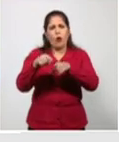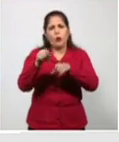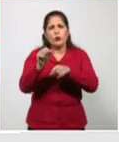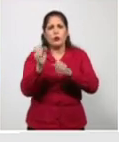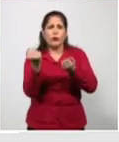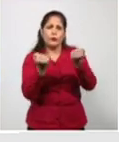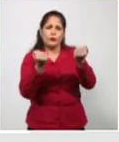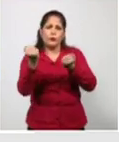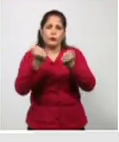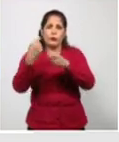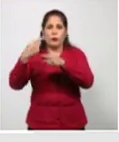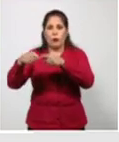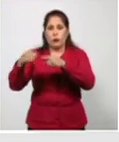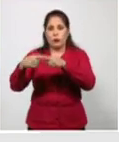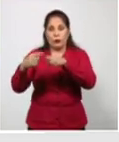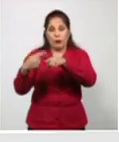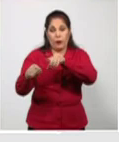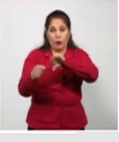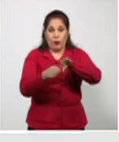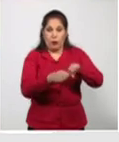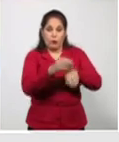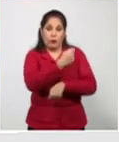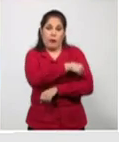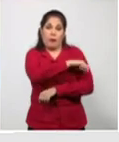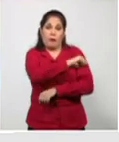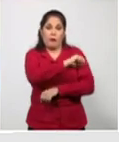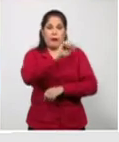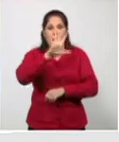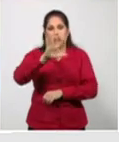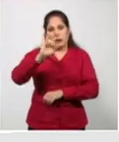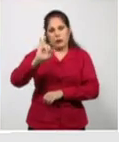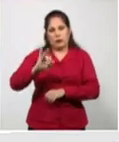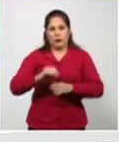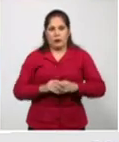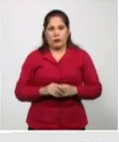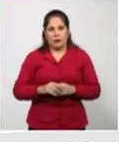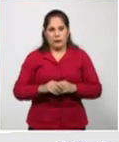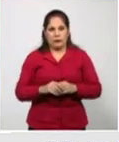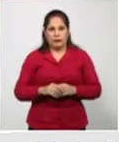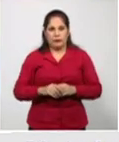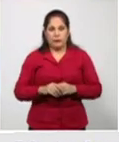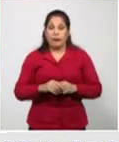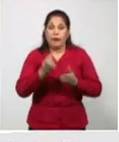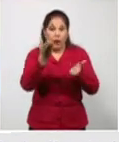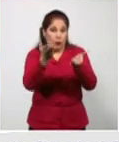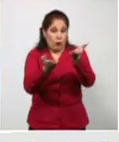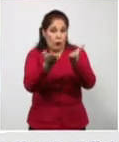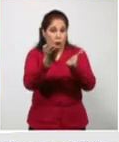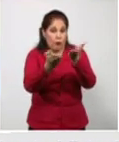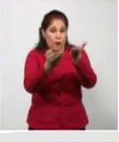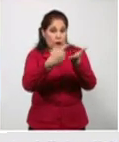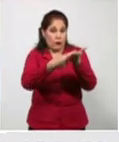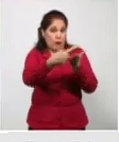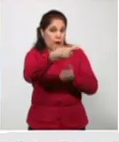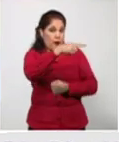y uno de Iberia con 57. Estamos hablando en comparación con lo que